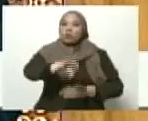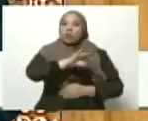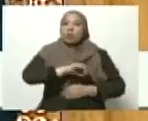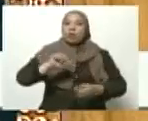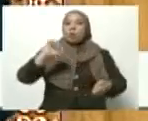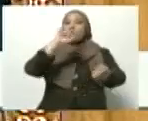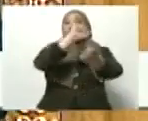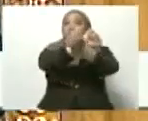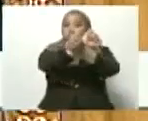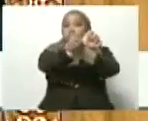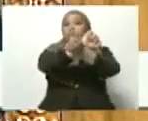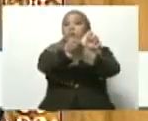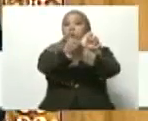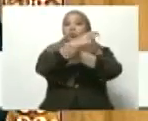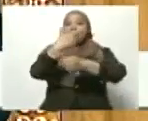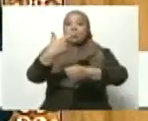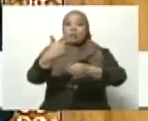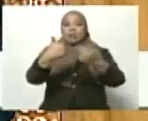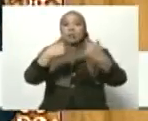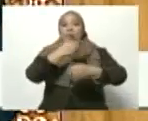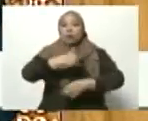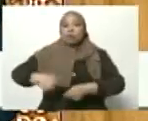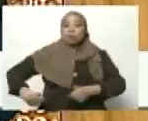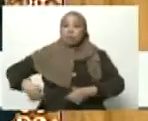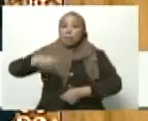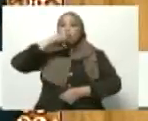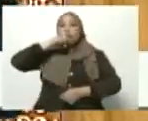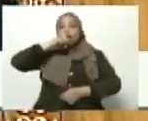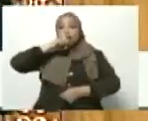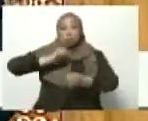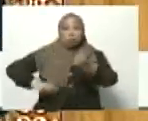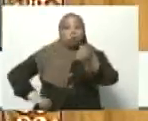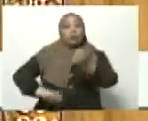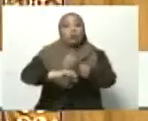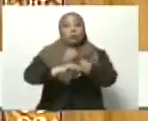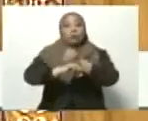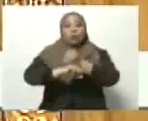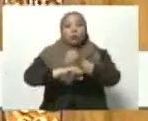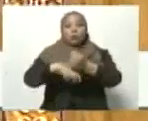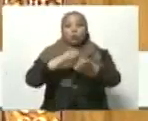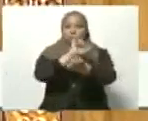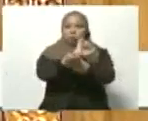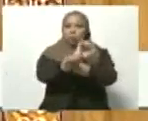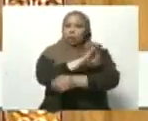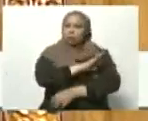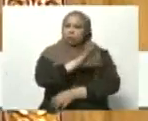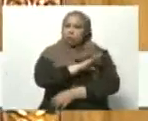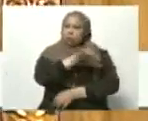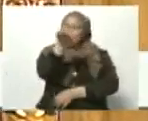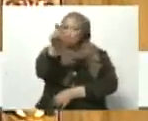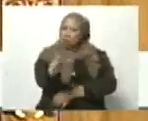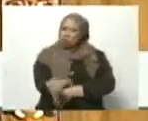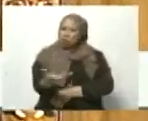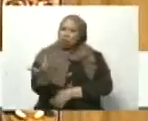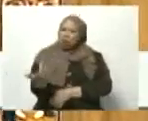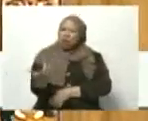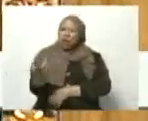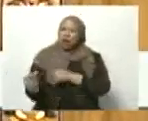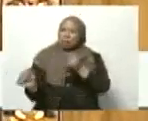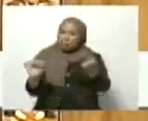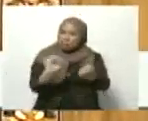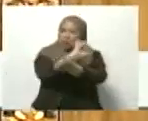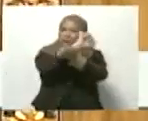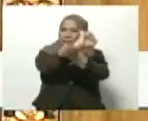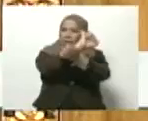Colombia, acusada de ser agente de Maduro. Es increíble cómo traicionan a su propia gente. Los usan, los destrozan, los